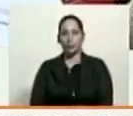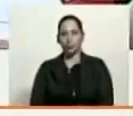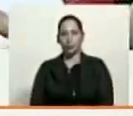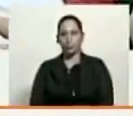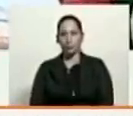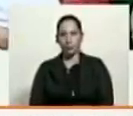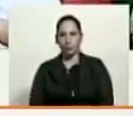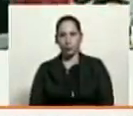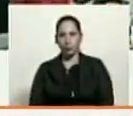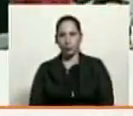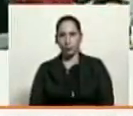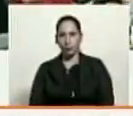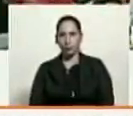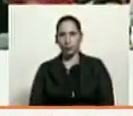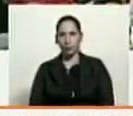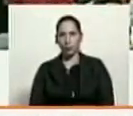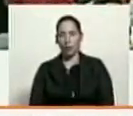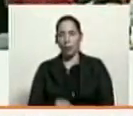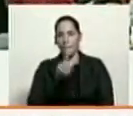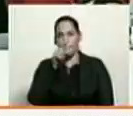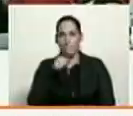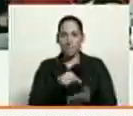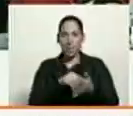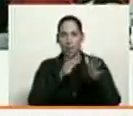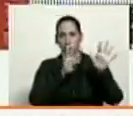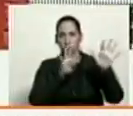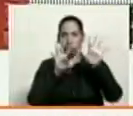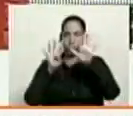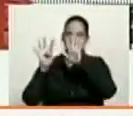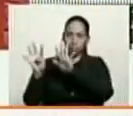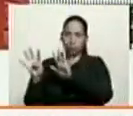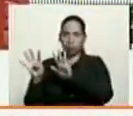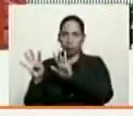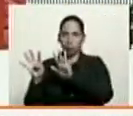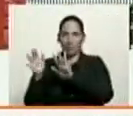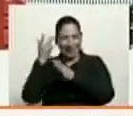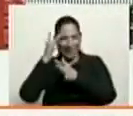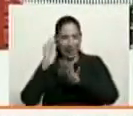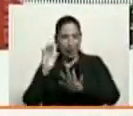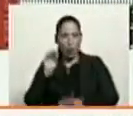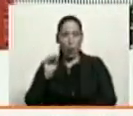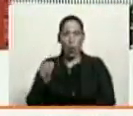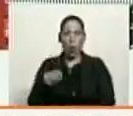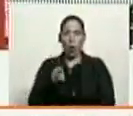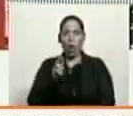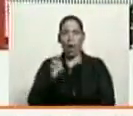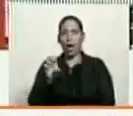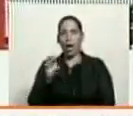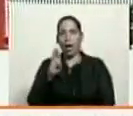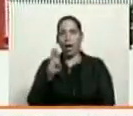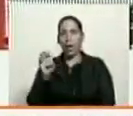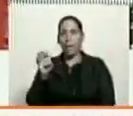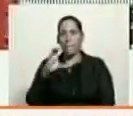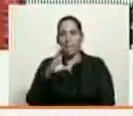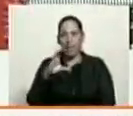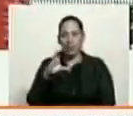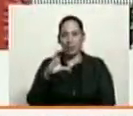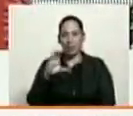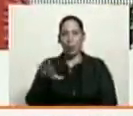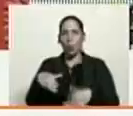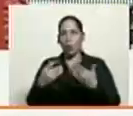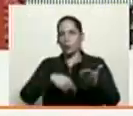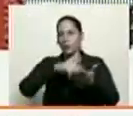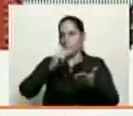En el 99 fue el primer campanazo, creo que fue en Quebec, cuando firmaron aquella cumbre de las